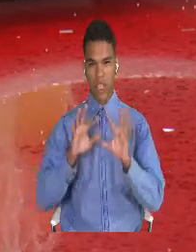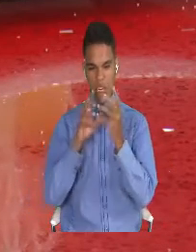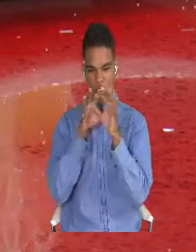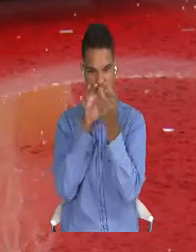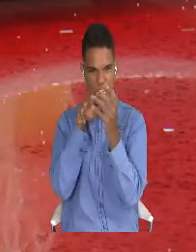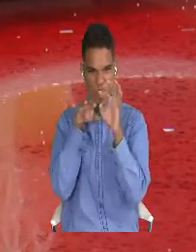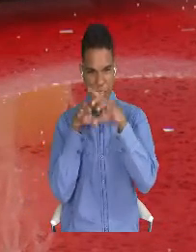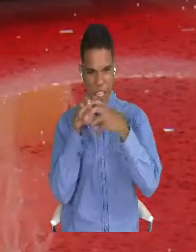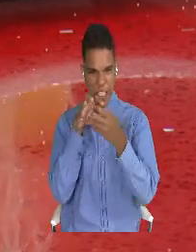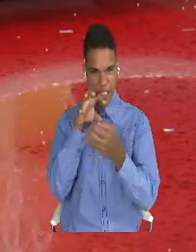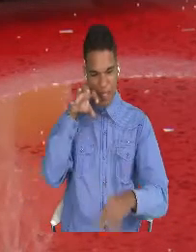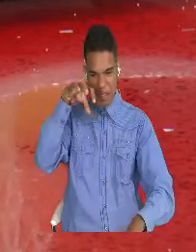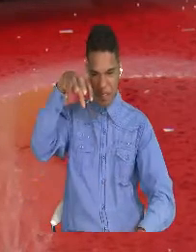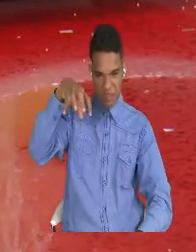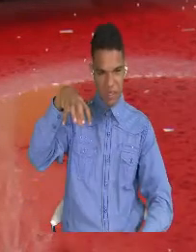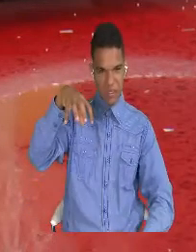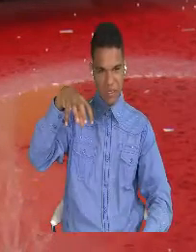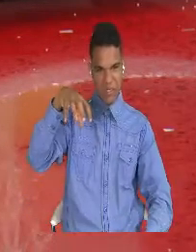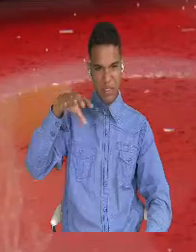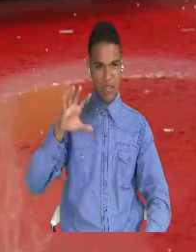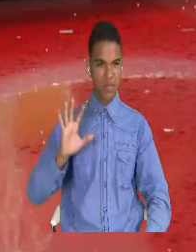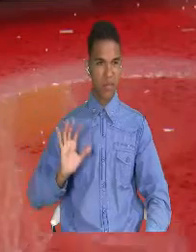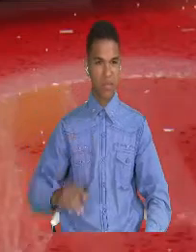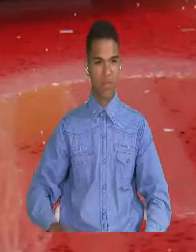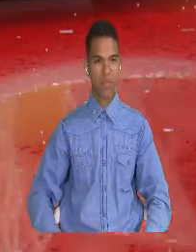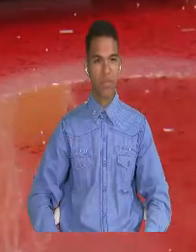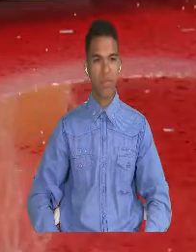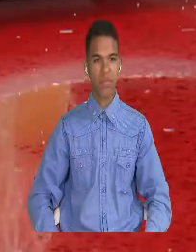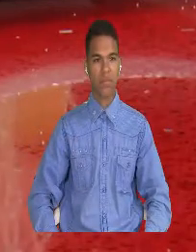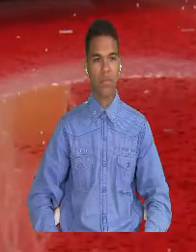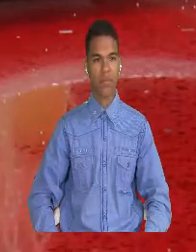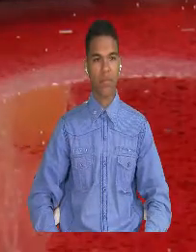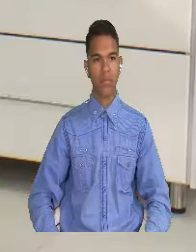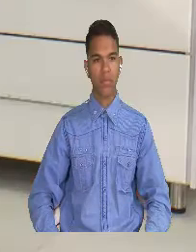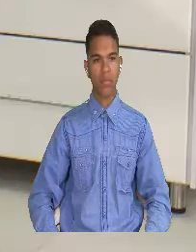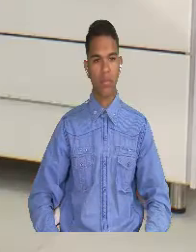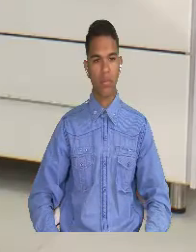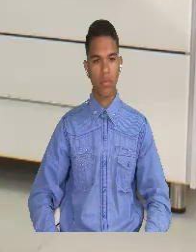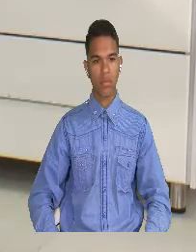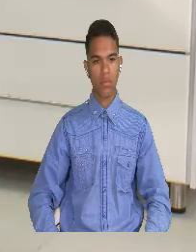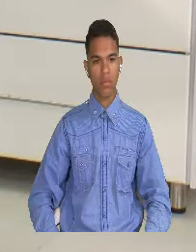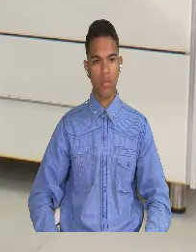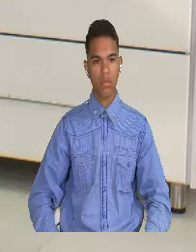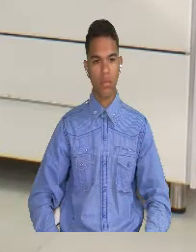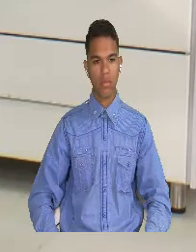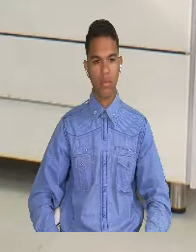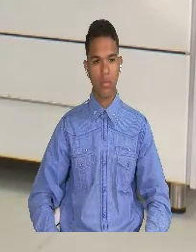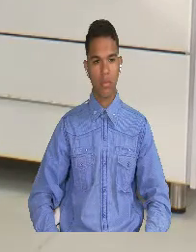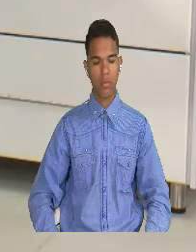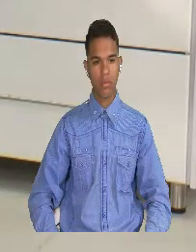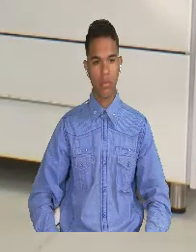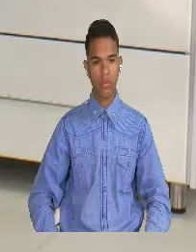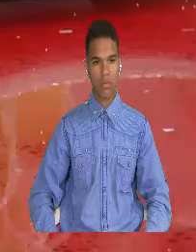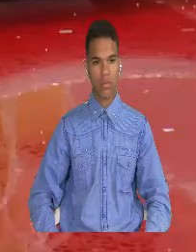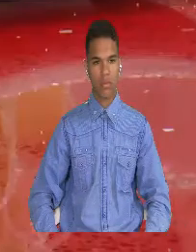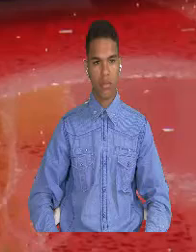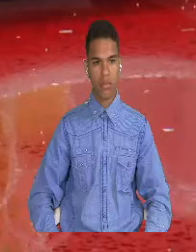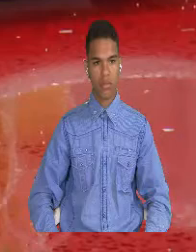de nuestra salsa pesto, nuestra salsa, ¿sí? Entonces, cosas y le agrego sobre